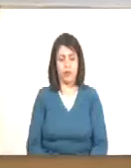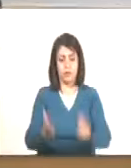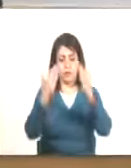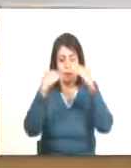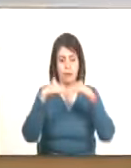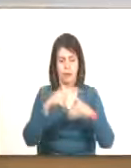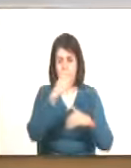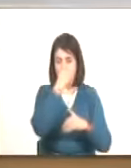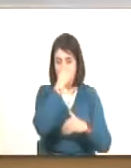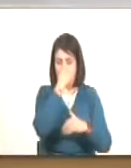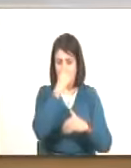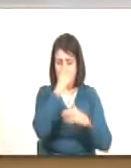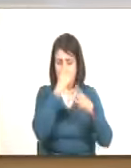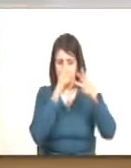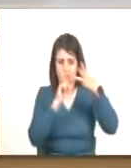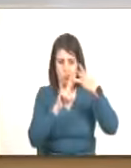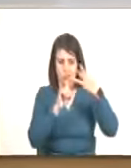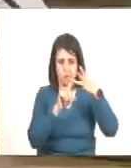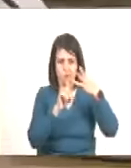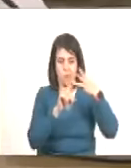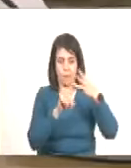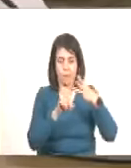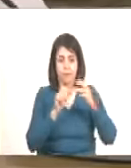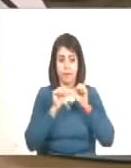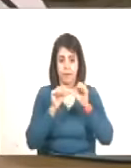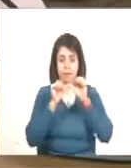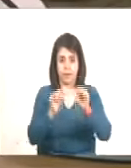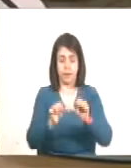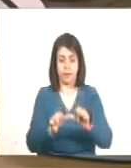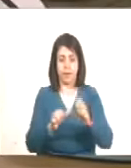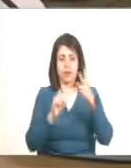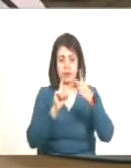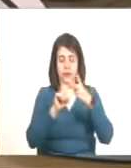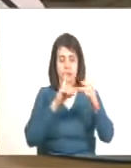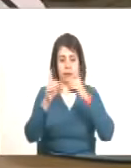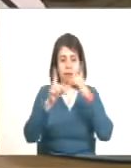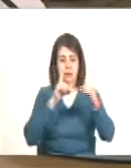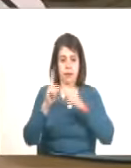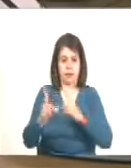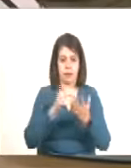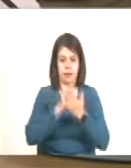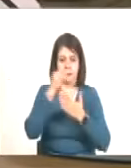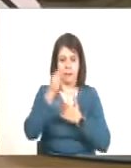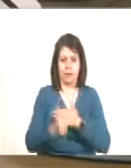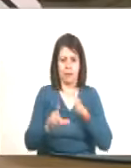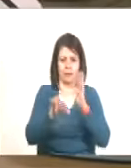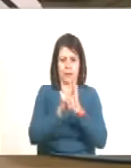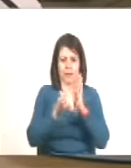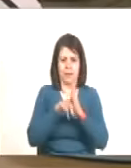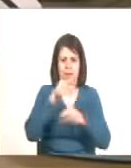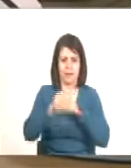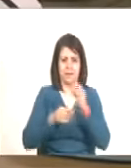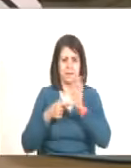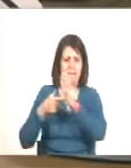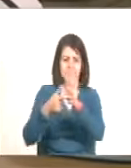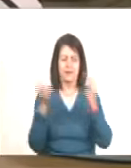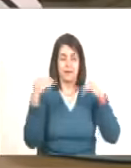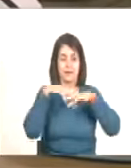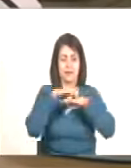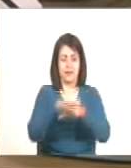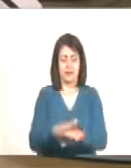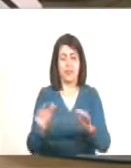Siguiente punto en el orden del día, ciudadana secretaria. Continuación de la segunda discusión del proyecto de ley orgánica para la